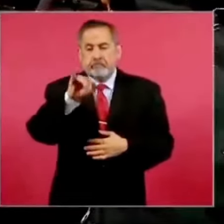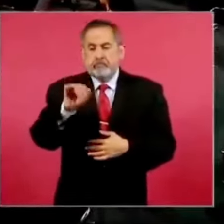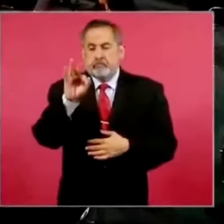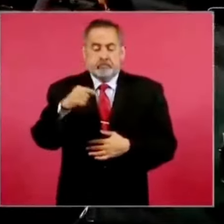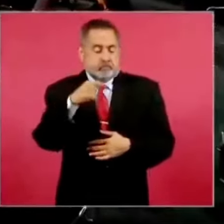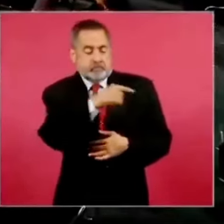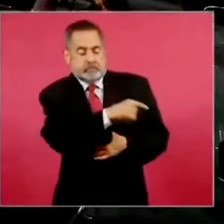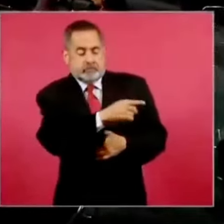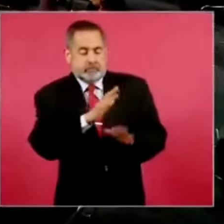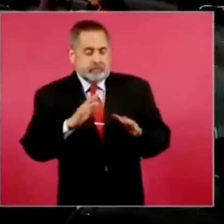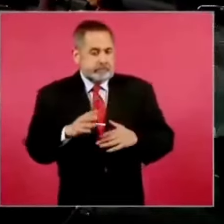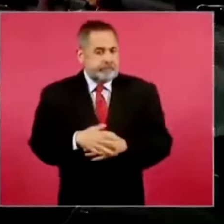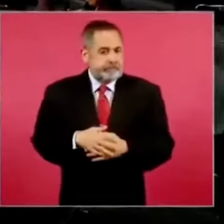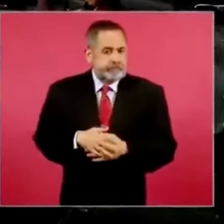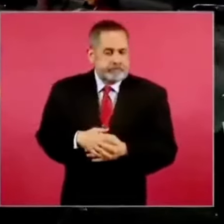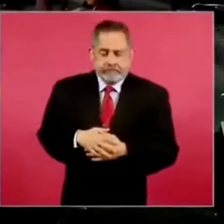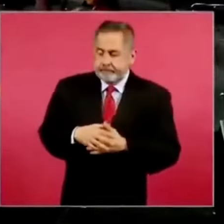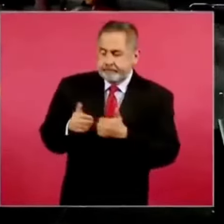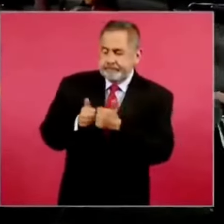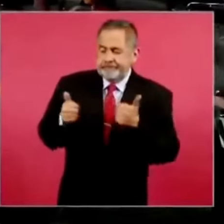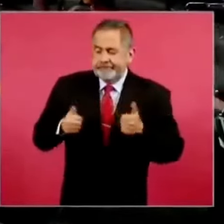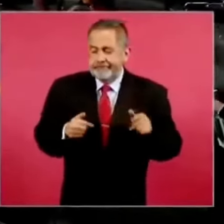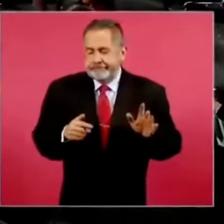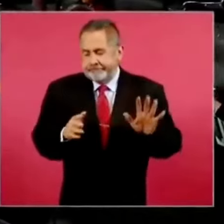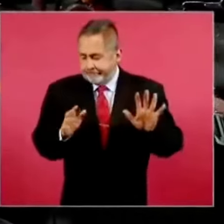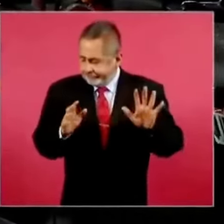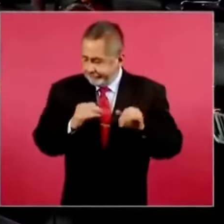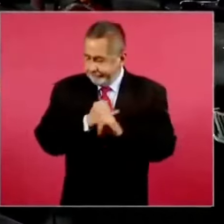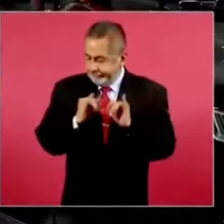porque me cuesta trabajo decir independiente,